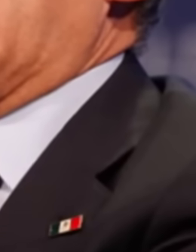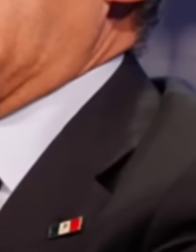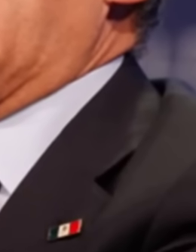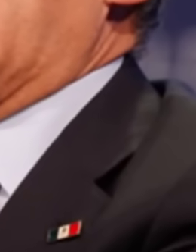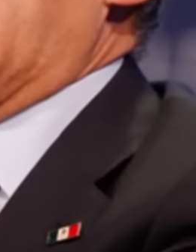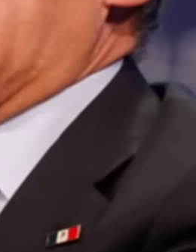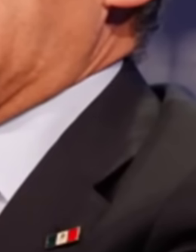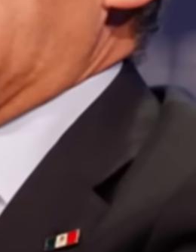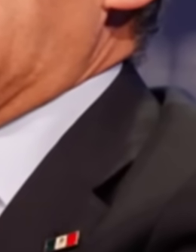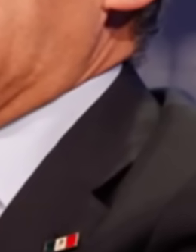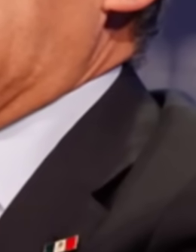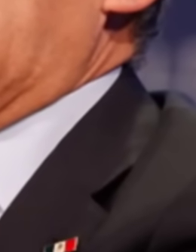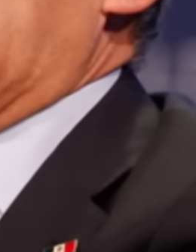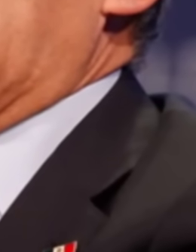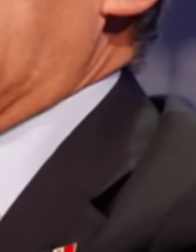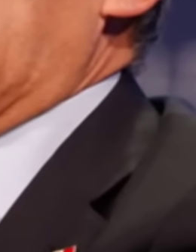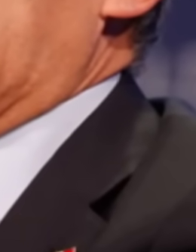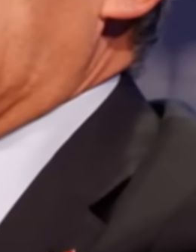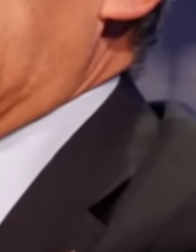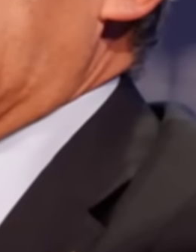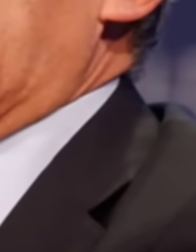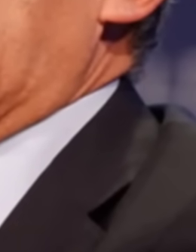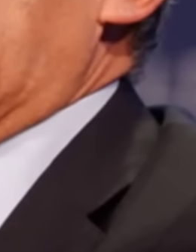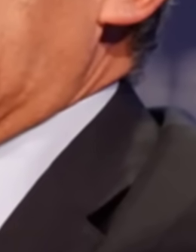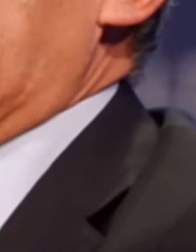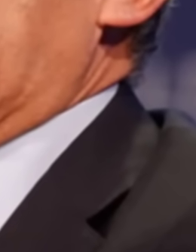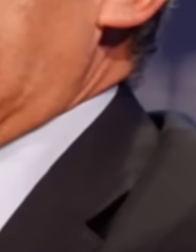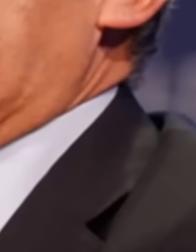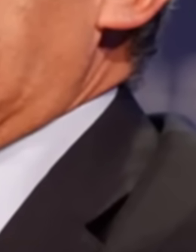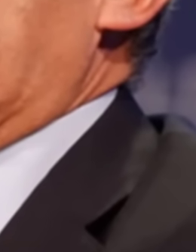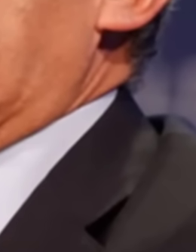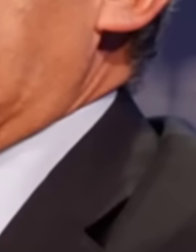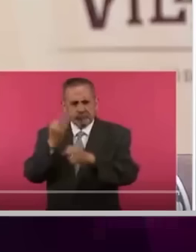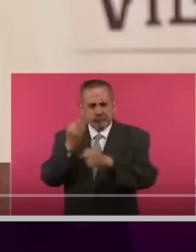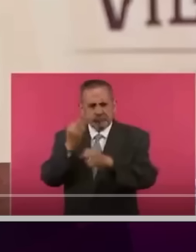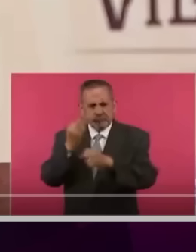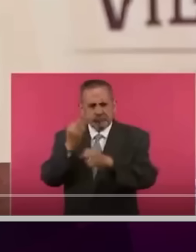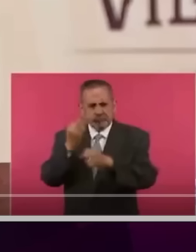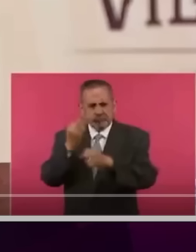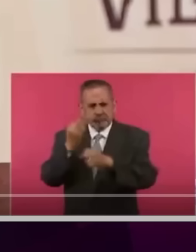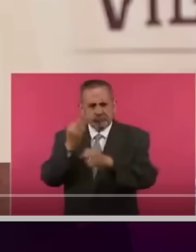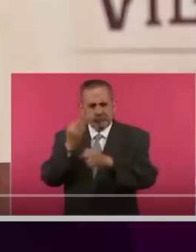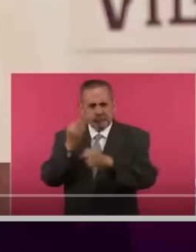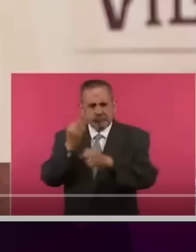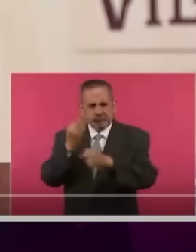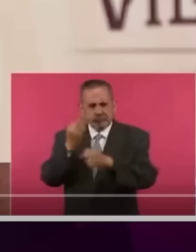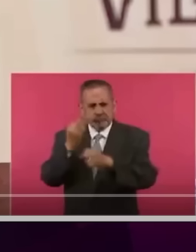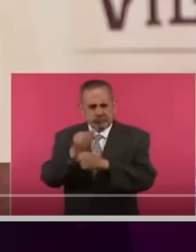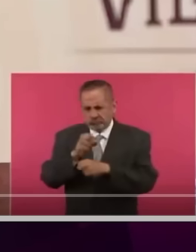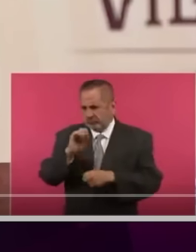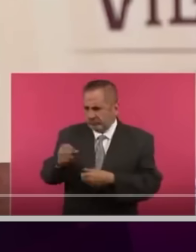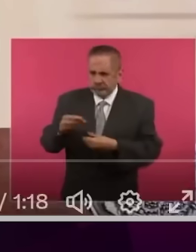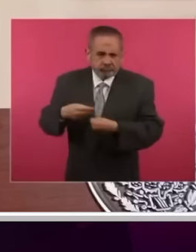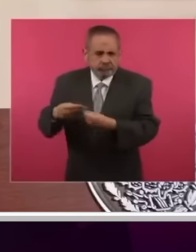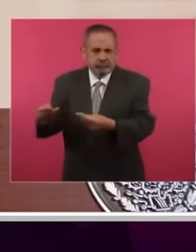a alguien que ganó por más de 30 millones de votos esto es parte de lo que mencionó